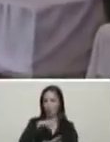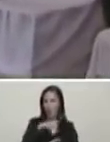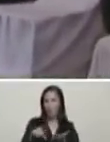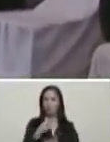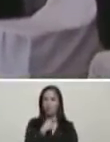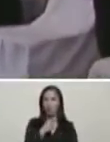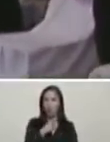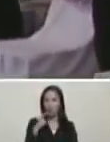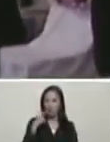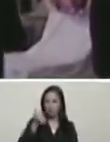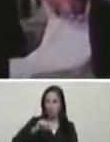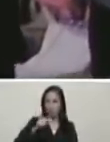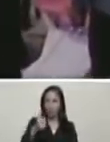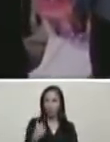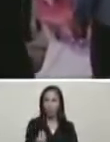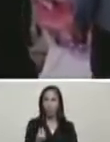Fabuloso.